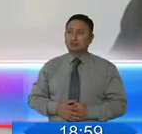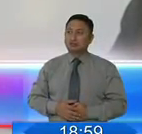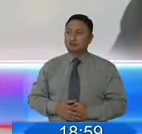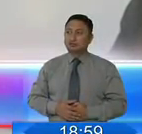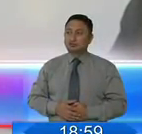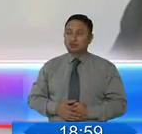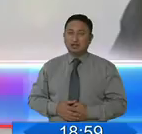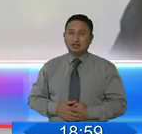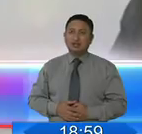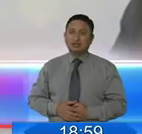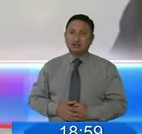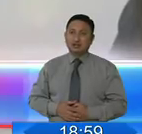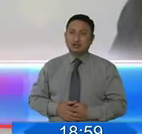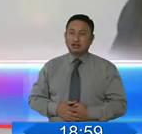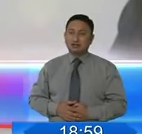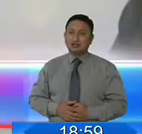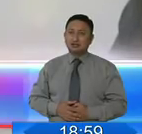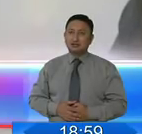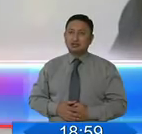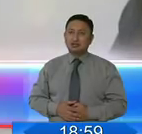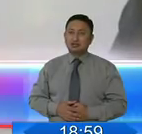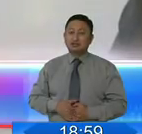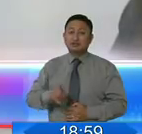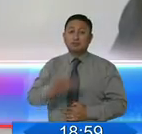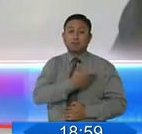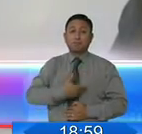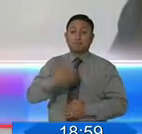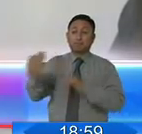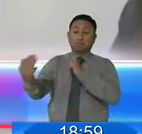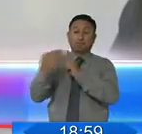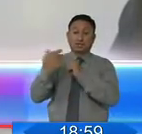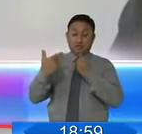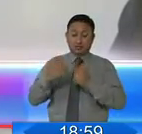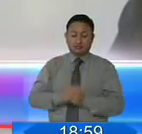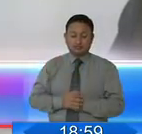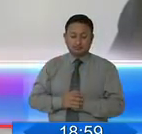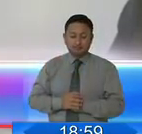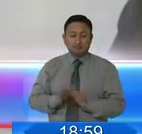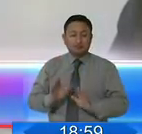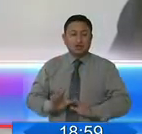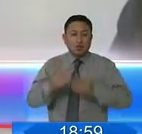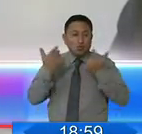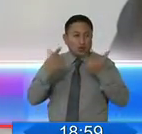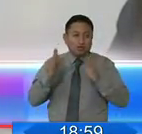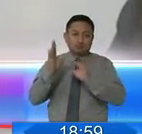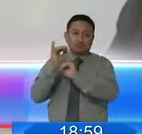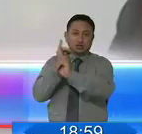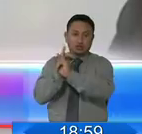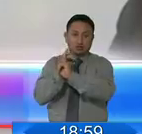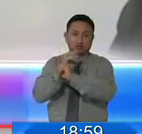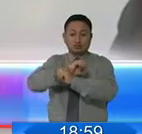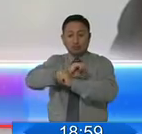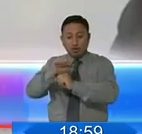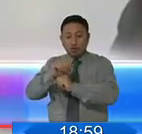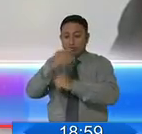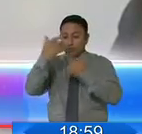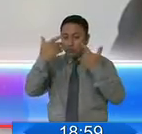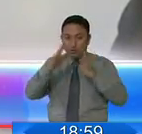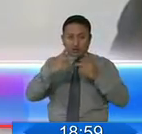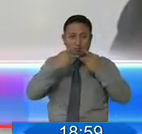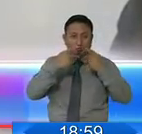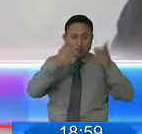pedido que lo transmita es que no se escatimará ni se permitirá que ninguna institución ni ninguna instancia